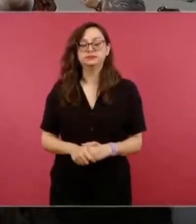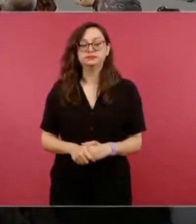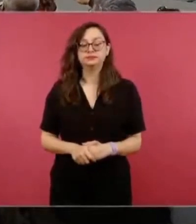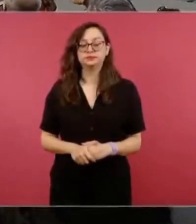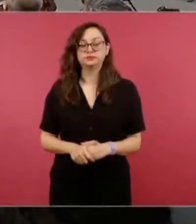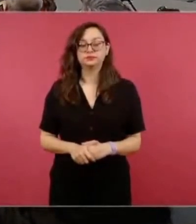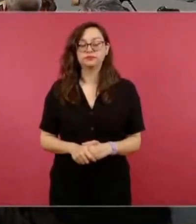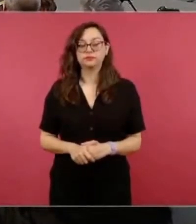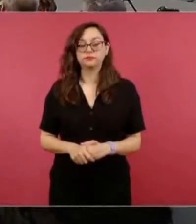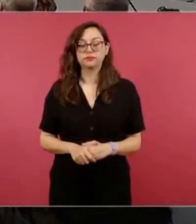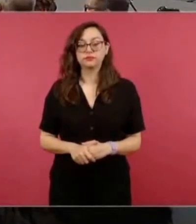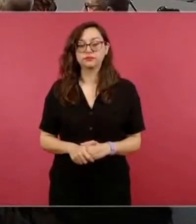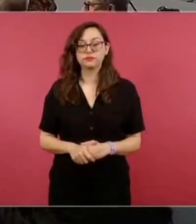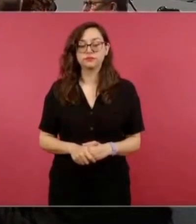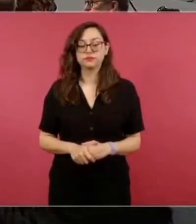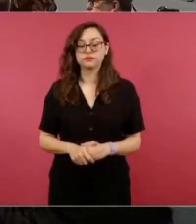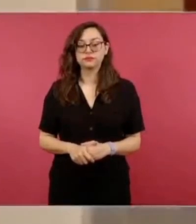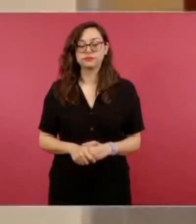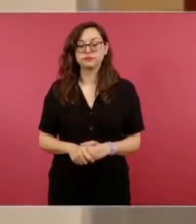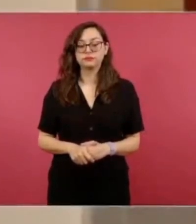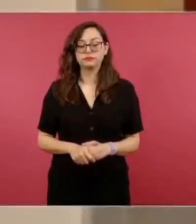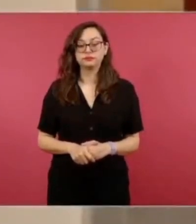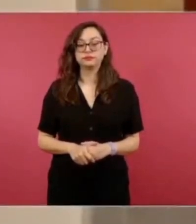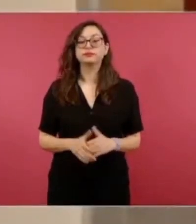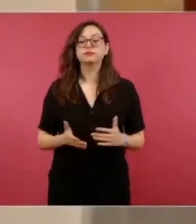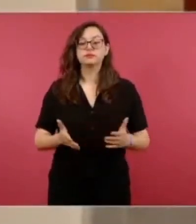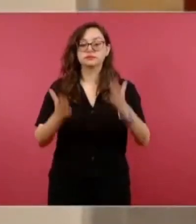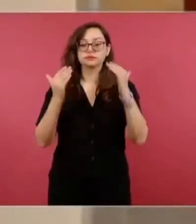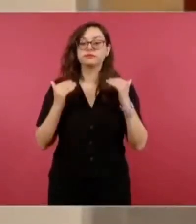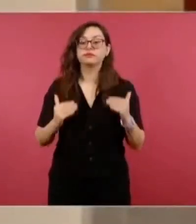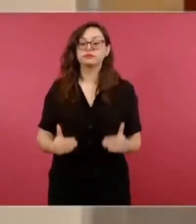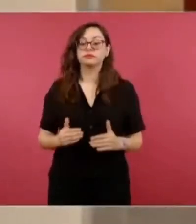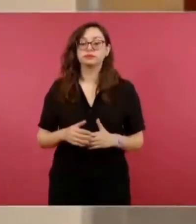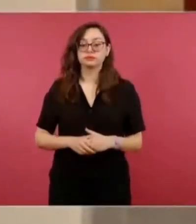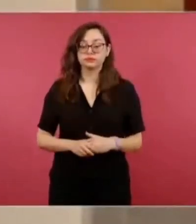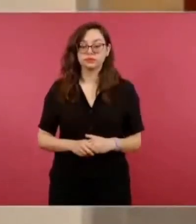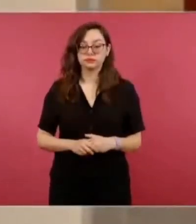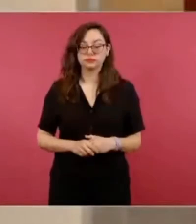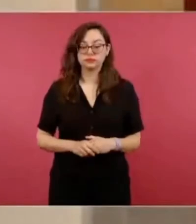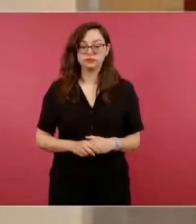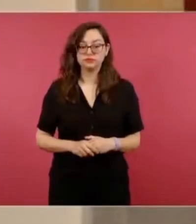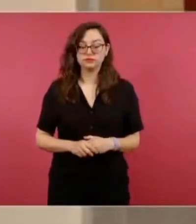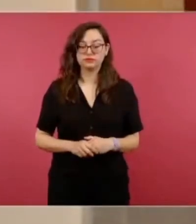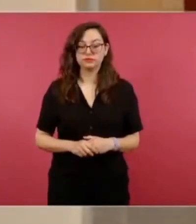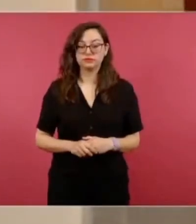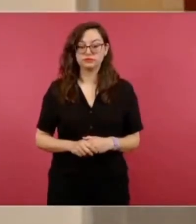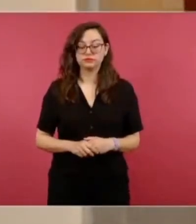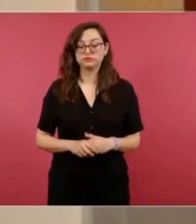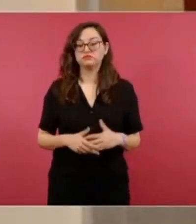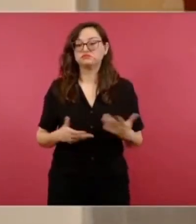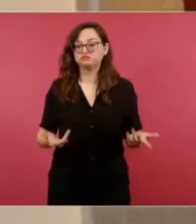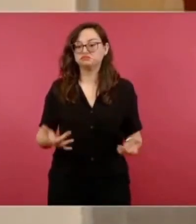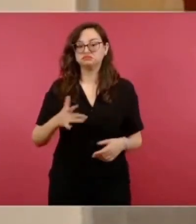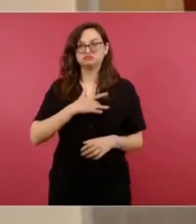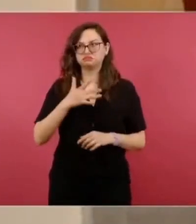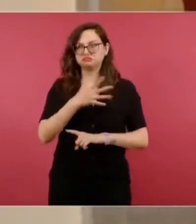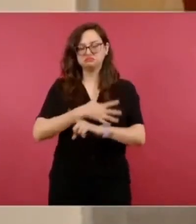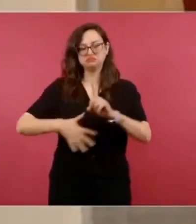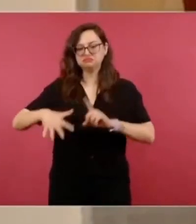No lo hemos enfrentado. Adelante. Por eso te digo que peor no.